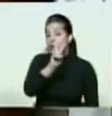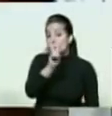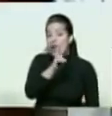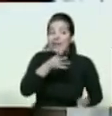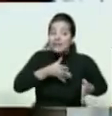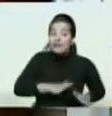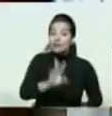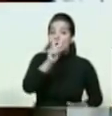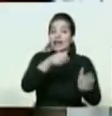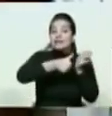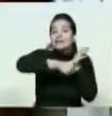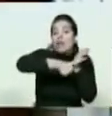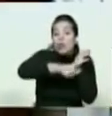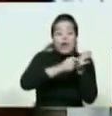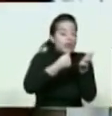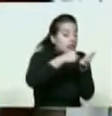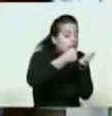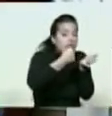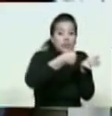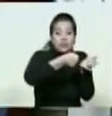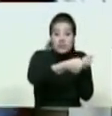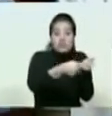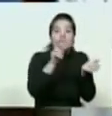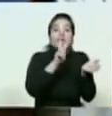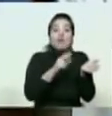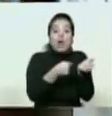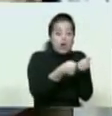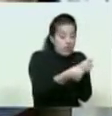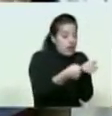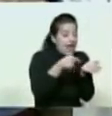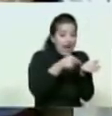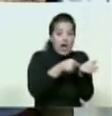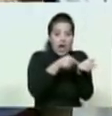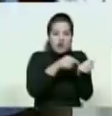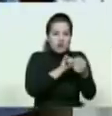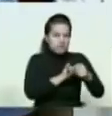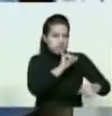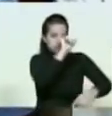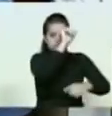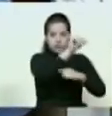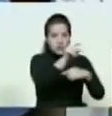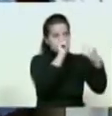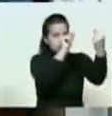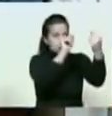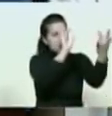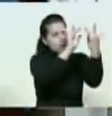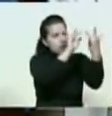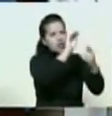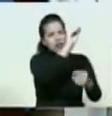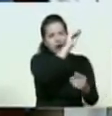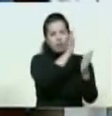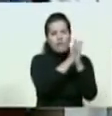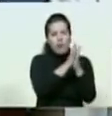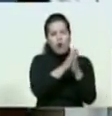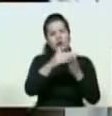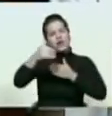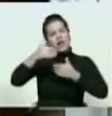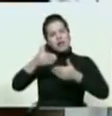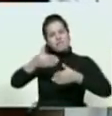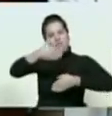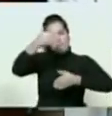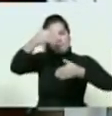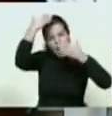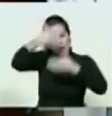llevan cédula de identidad venezolana, han sido capaces de ir al exterior a abogar por el bloqueo a lo que